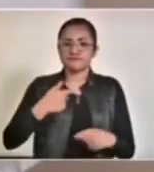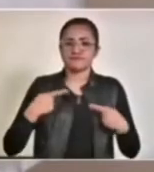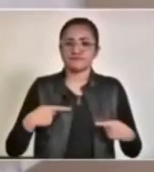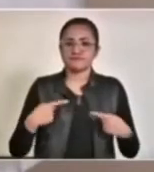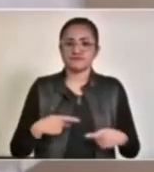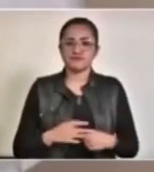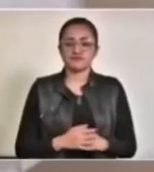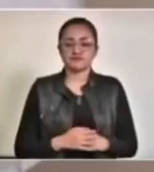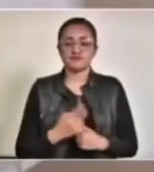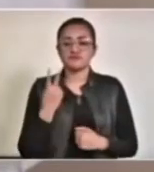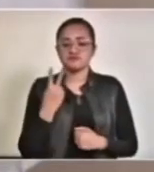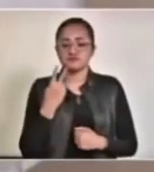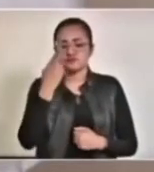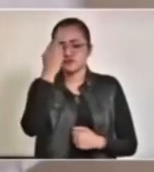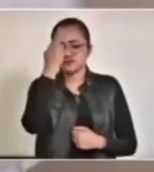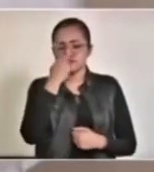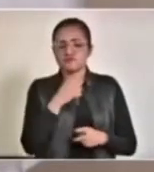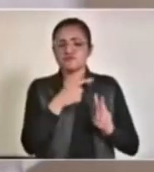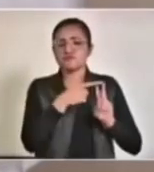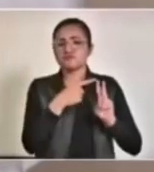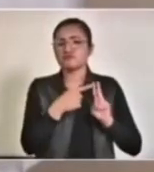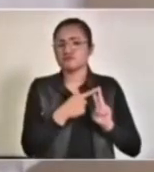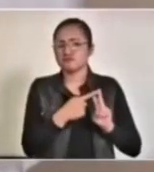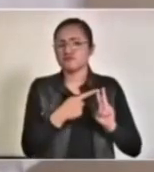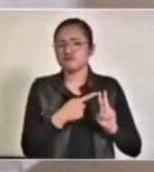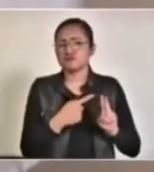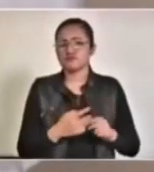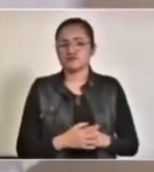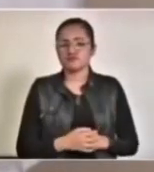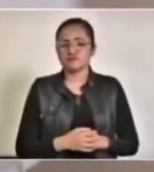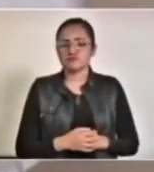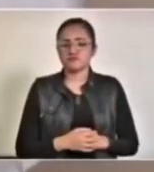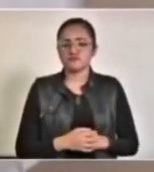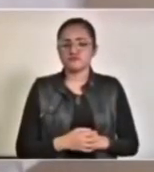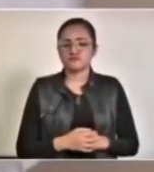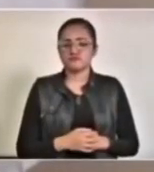dos razones básicas